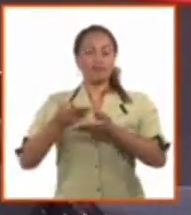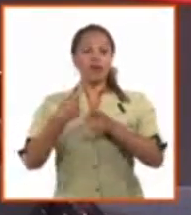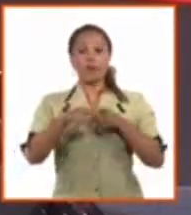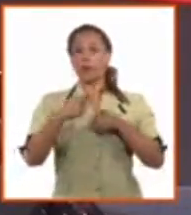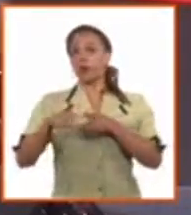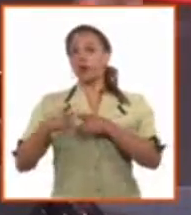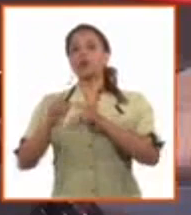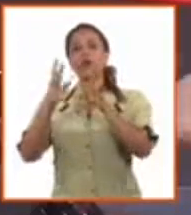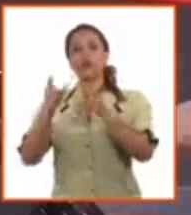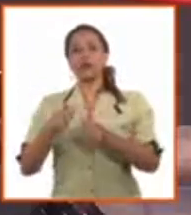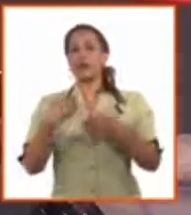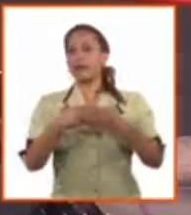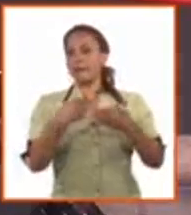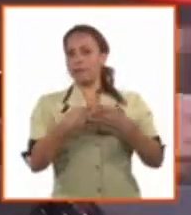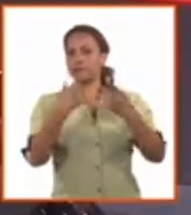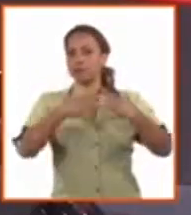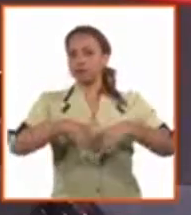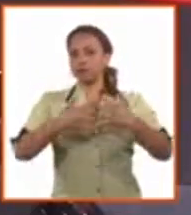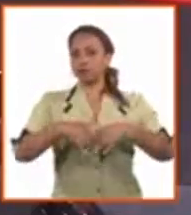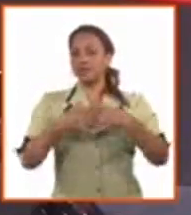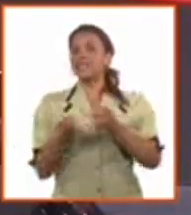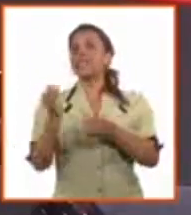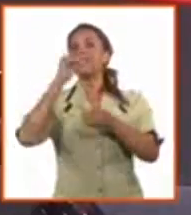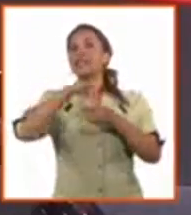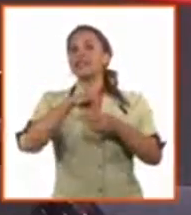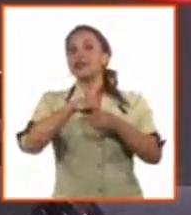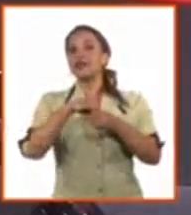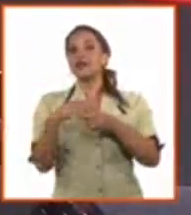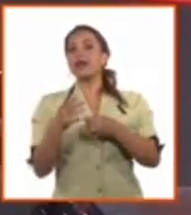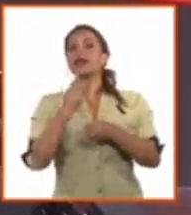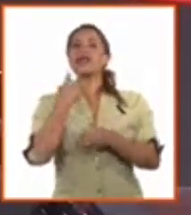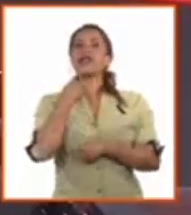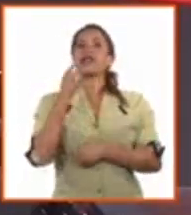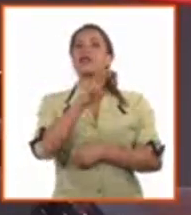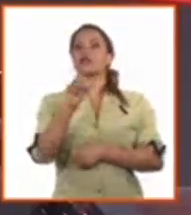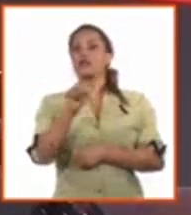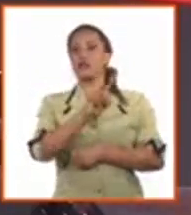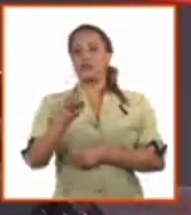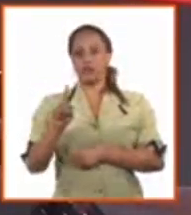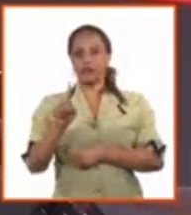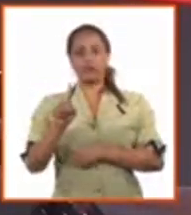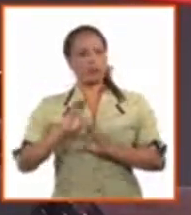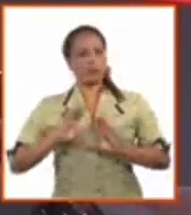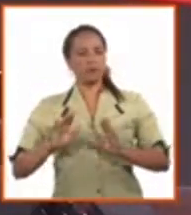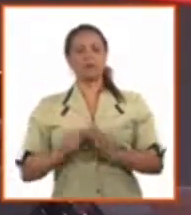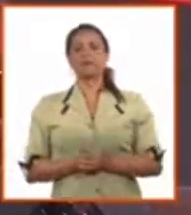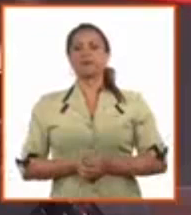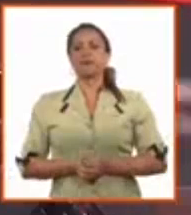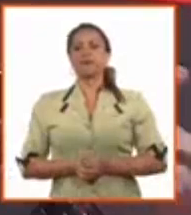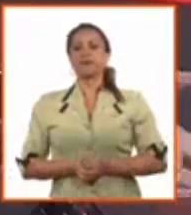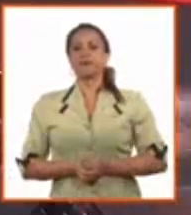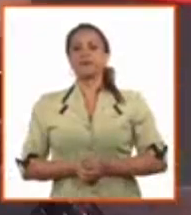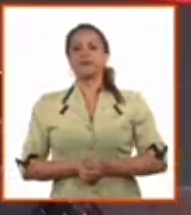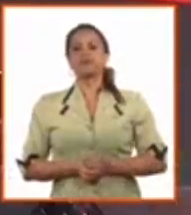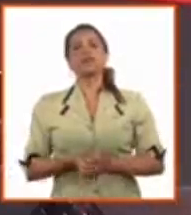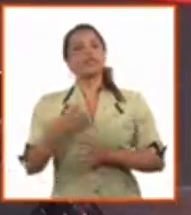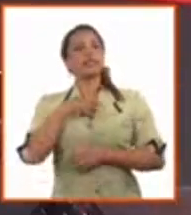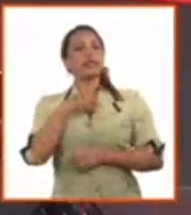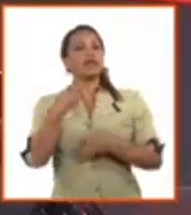de los productos y los resultados de industria que se ingresaron en 2021 hay una